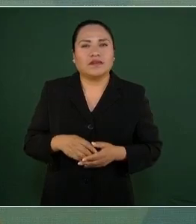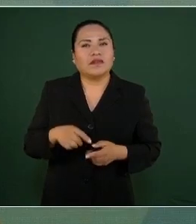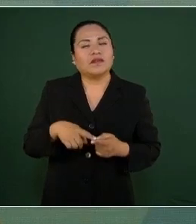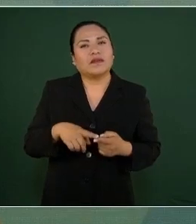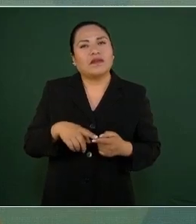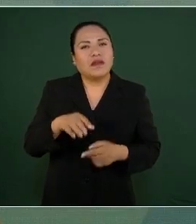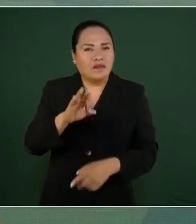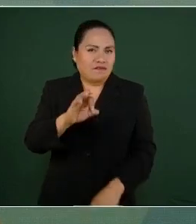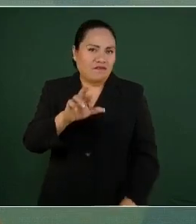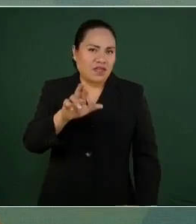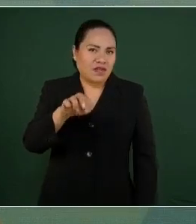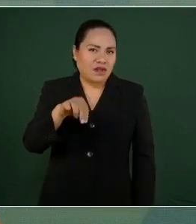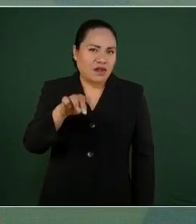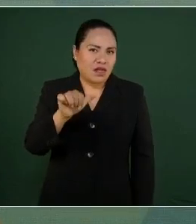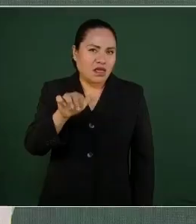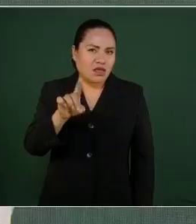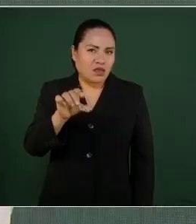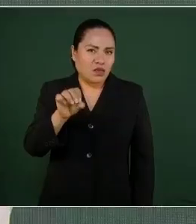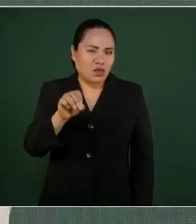Fernando,